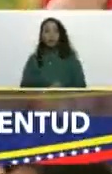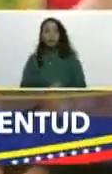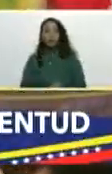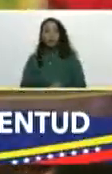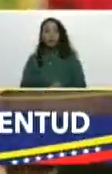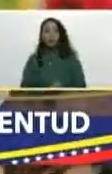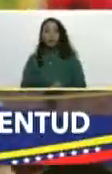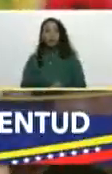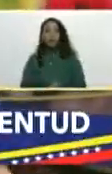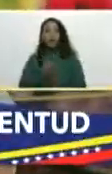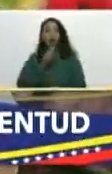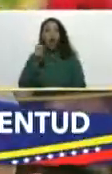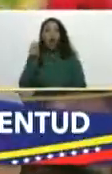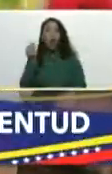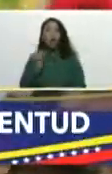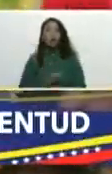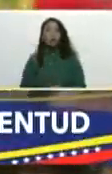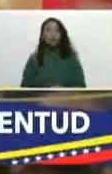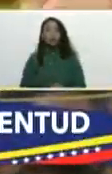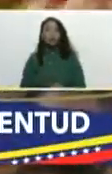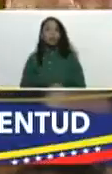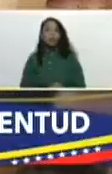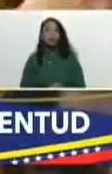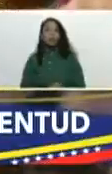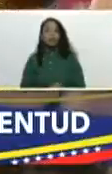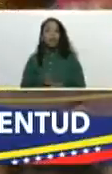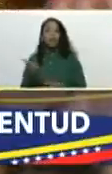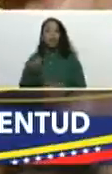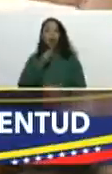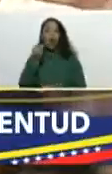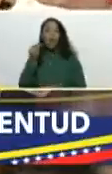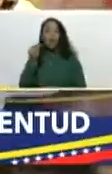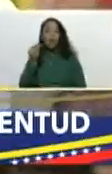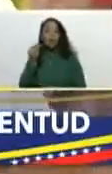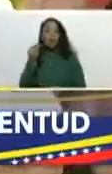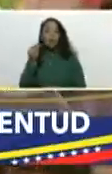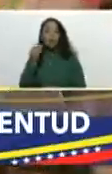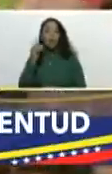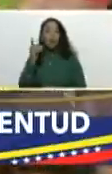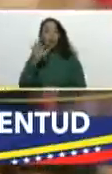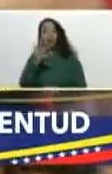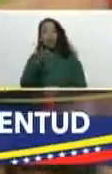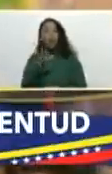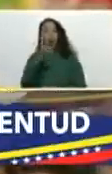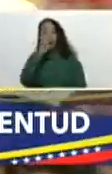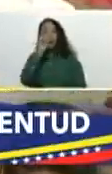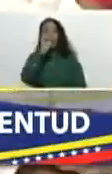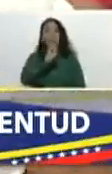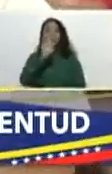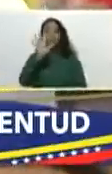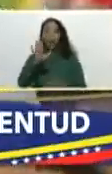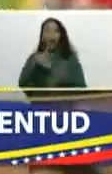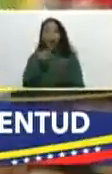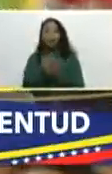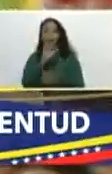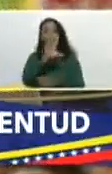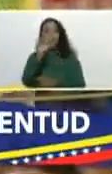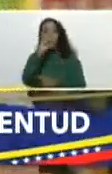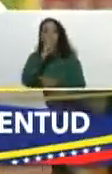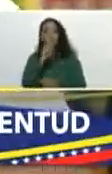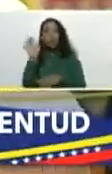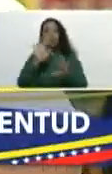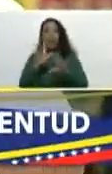Y que los jóvenes y que esa juventud que está entre los edades de 25 a 30 años, que